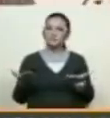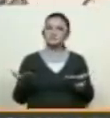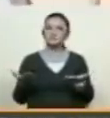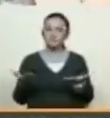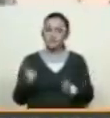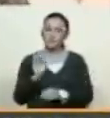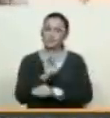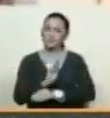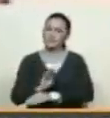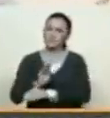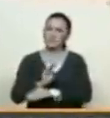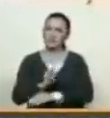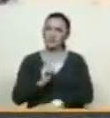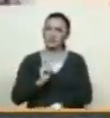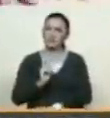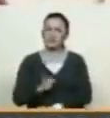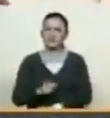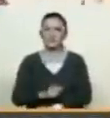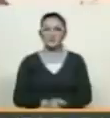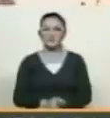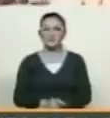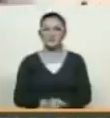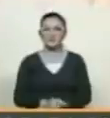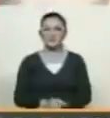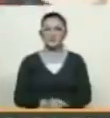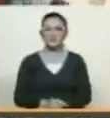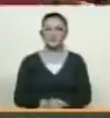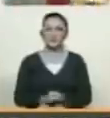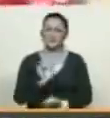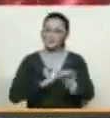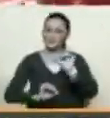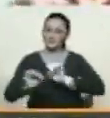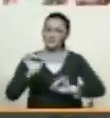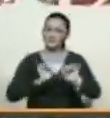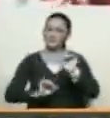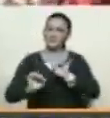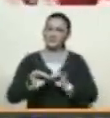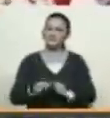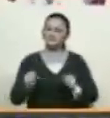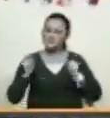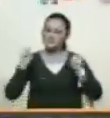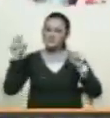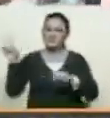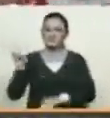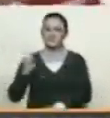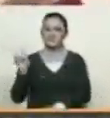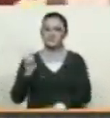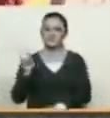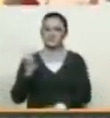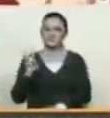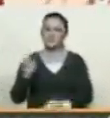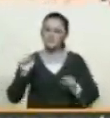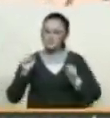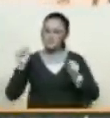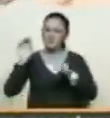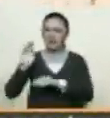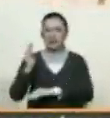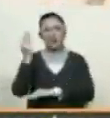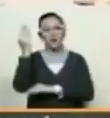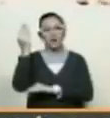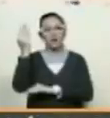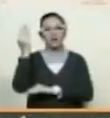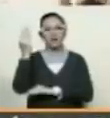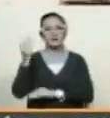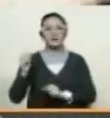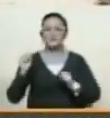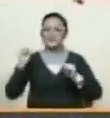para cuidarlo, preservarlo y defenderlo. ¡Que viva Venezuela! ¡Que viva el estado Lara! ¡Que viva la